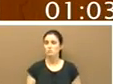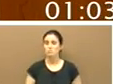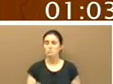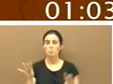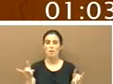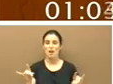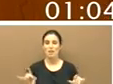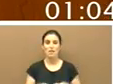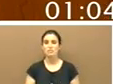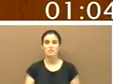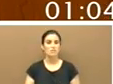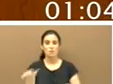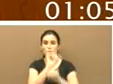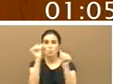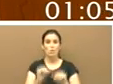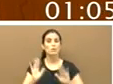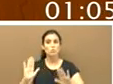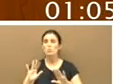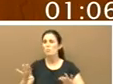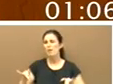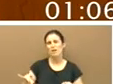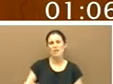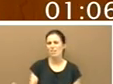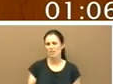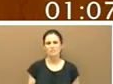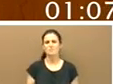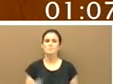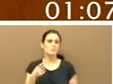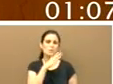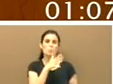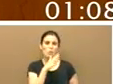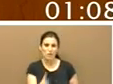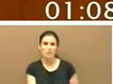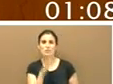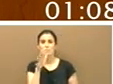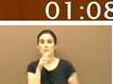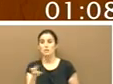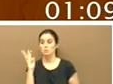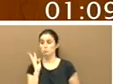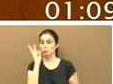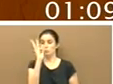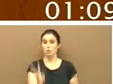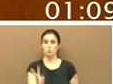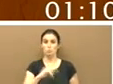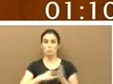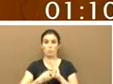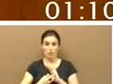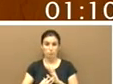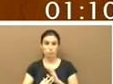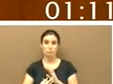No sirvió su modelo, señoría, y no sirve entre otras razones porque solo en los tres últimos años de vigencia del plan